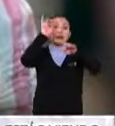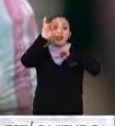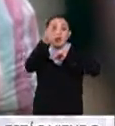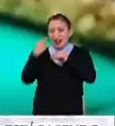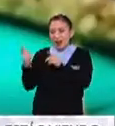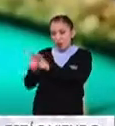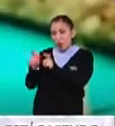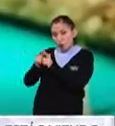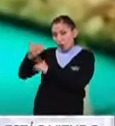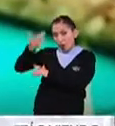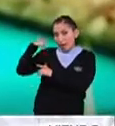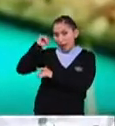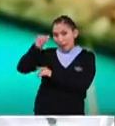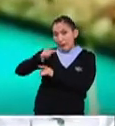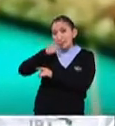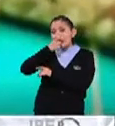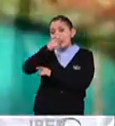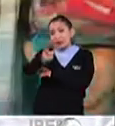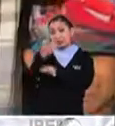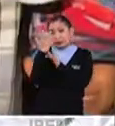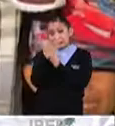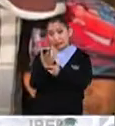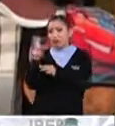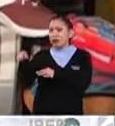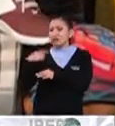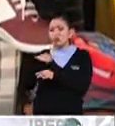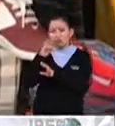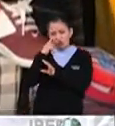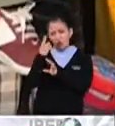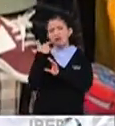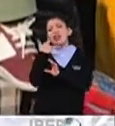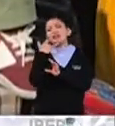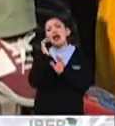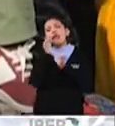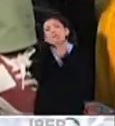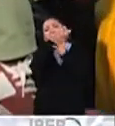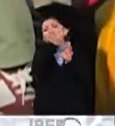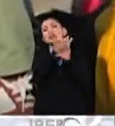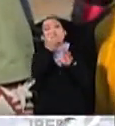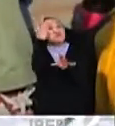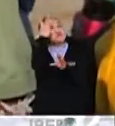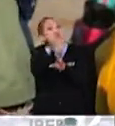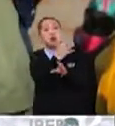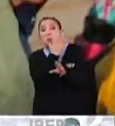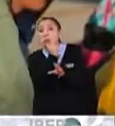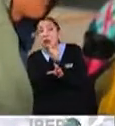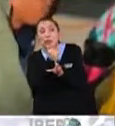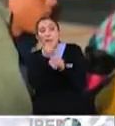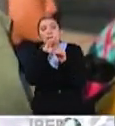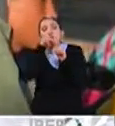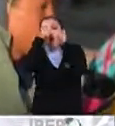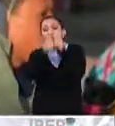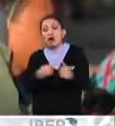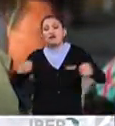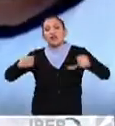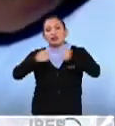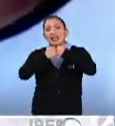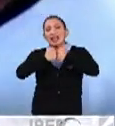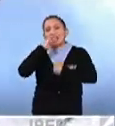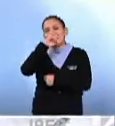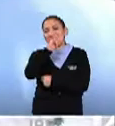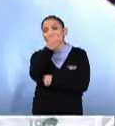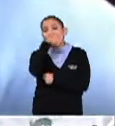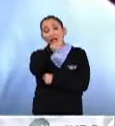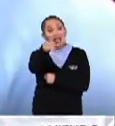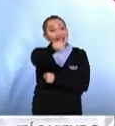los de la caravana anterior de abril comentábamos que pues ellos decían, mira, voy a intentar ingresar a Estados Unidos, pero si no lo logro, prefiero quedarme en la frontera norte, en